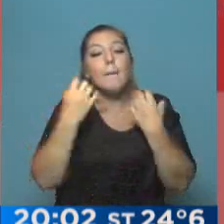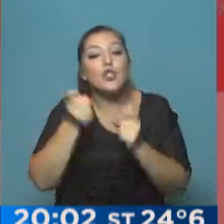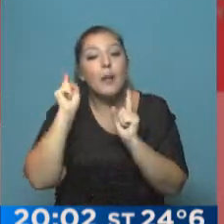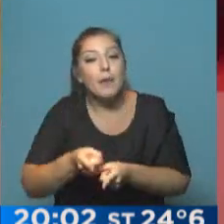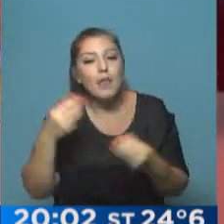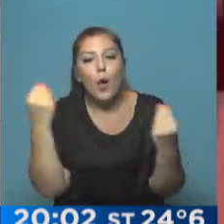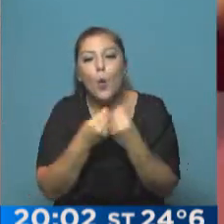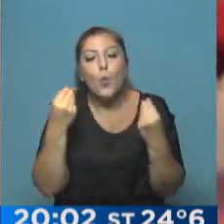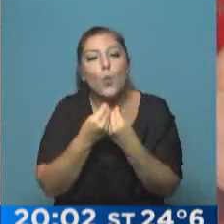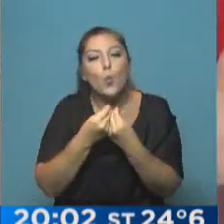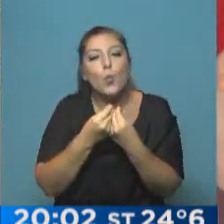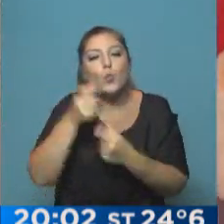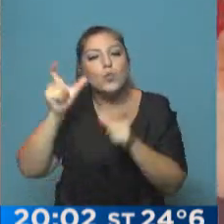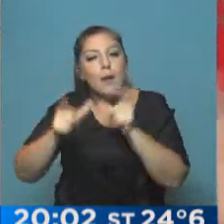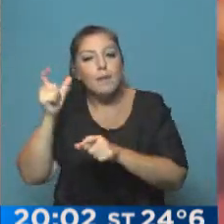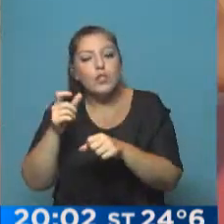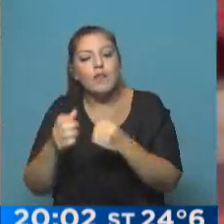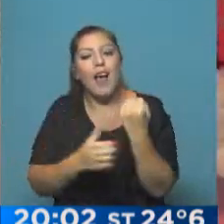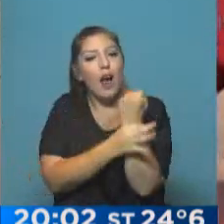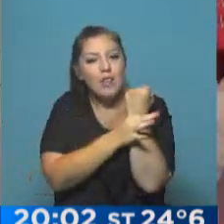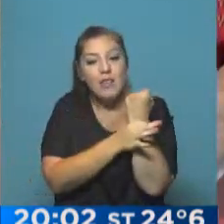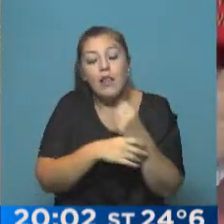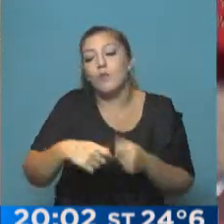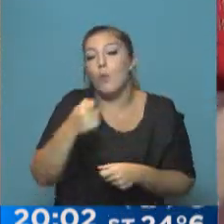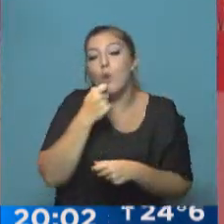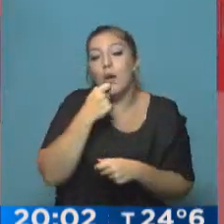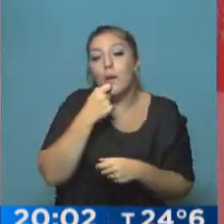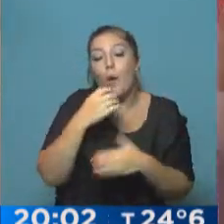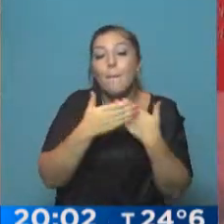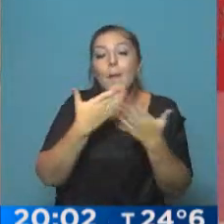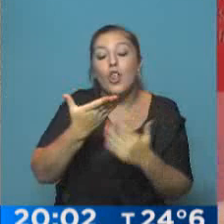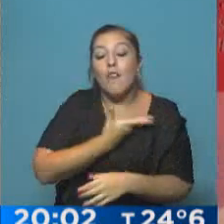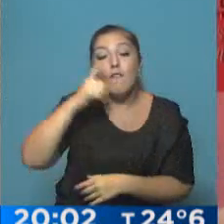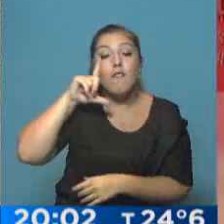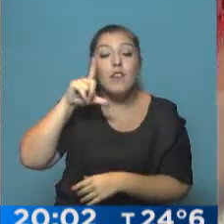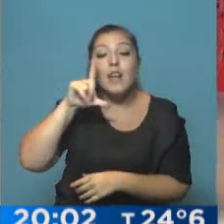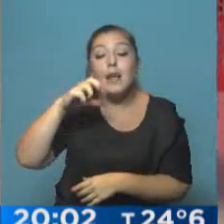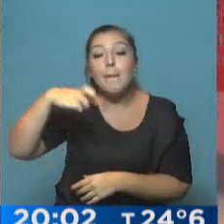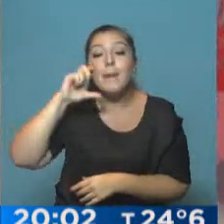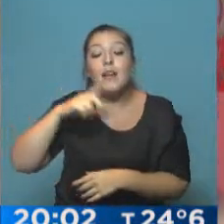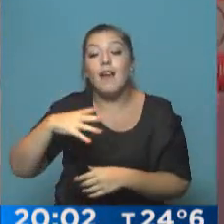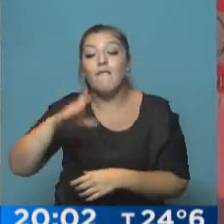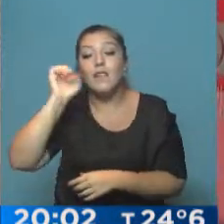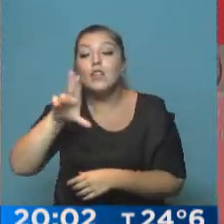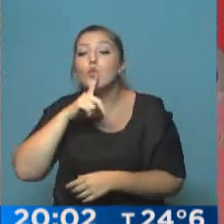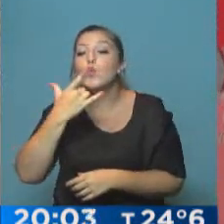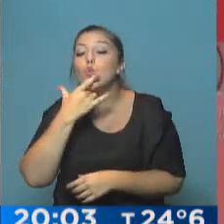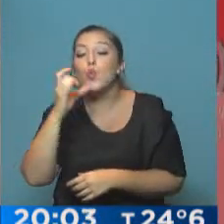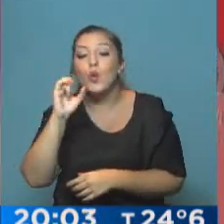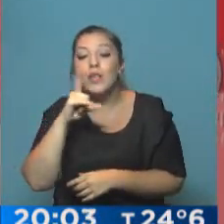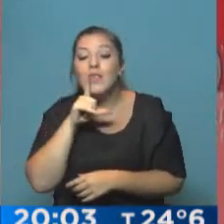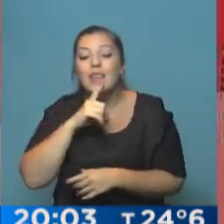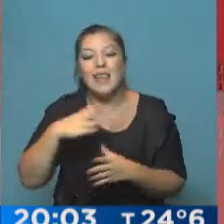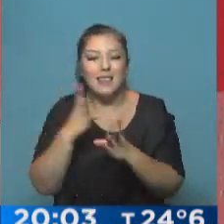de muchos artistas que han pasado por este escenario, como recién Las Manos de Filippi, como la Versuit Bergarabat, que va a cerrar aquí en minutos nada